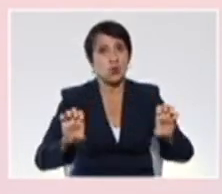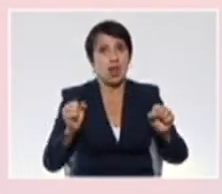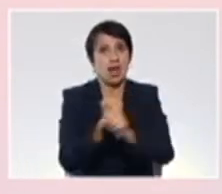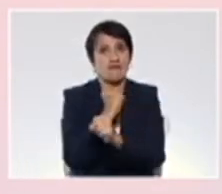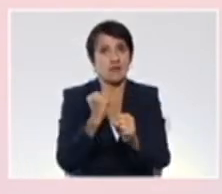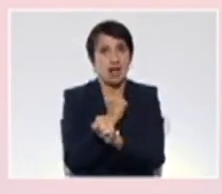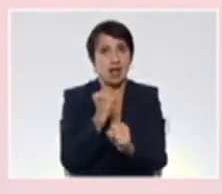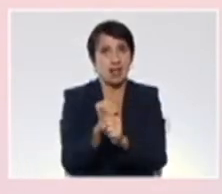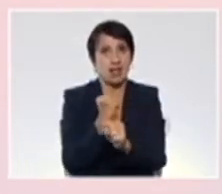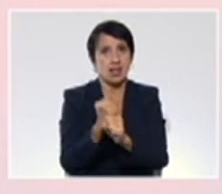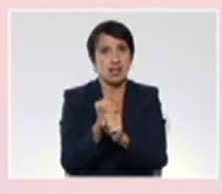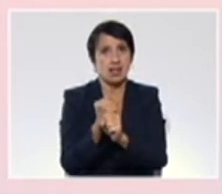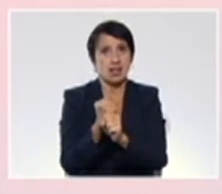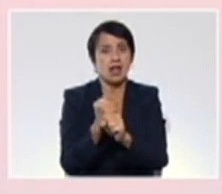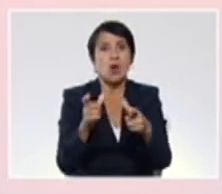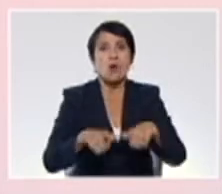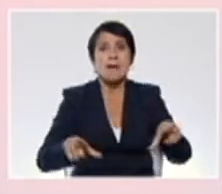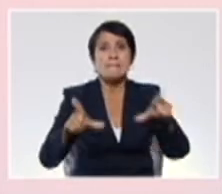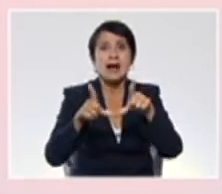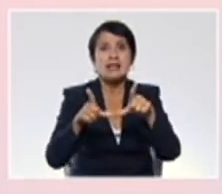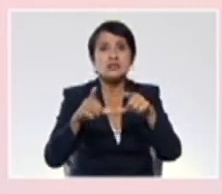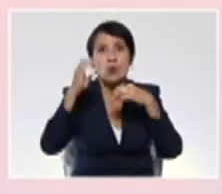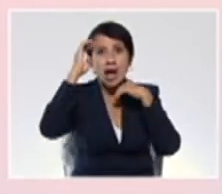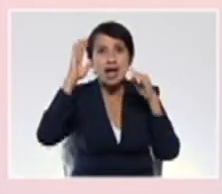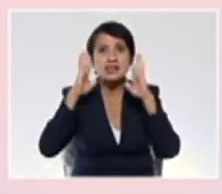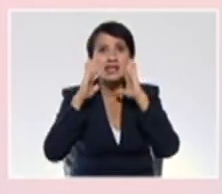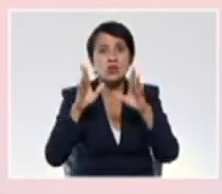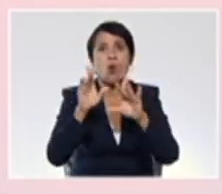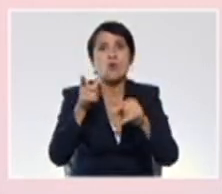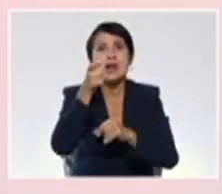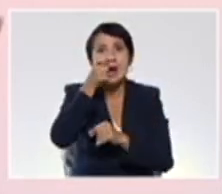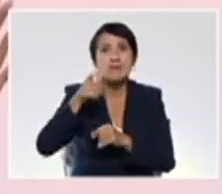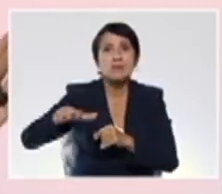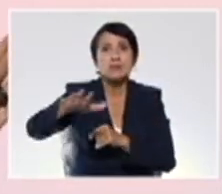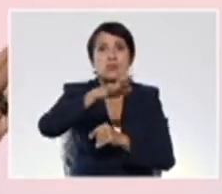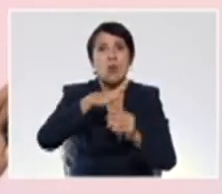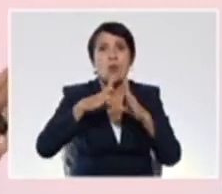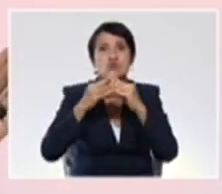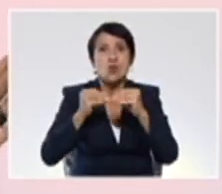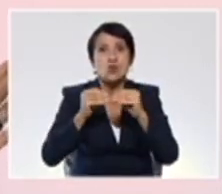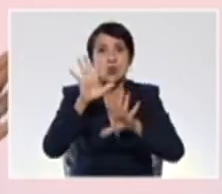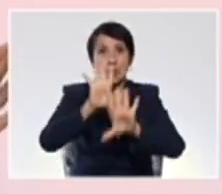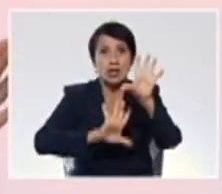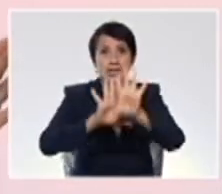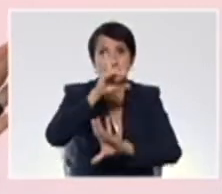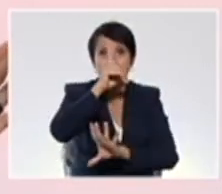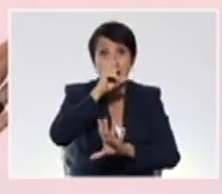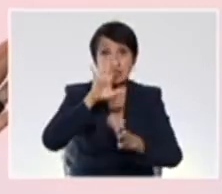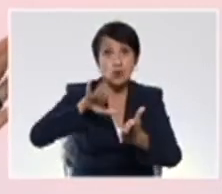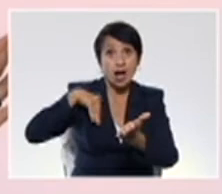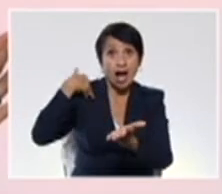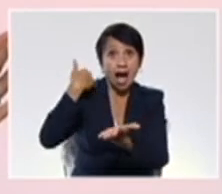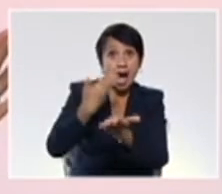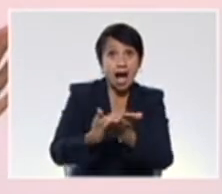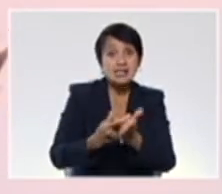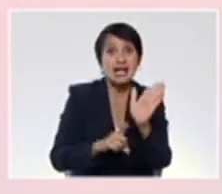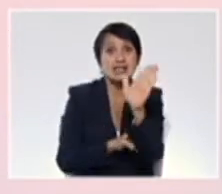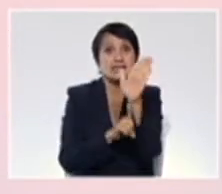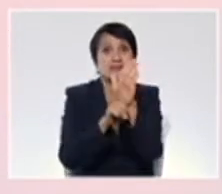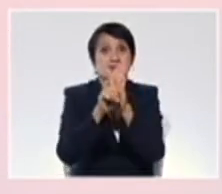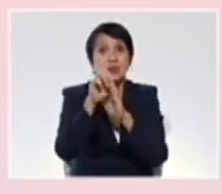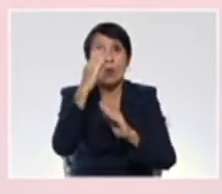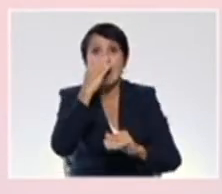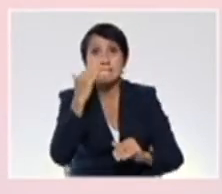laboral, recordando que son espacios que atienden a una población desde los 15 años hasta el desarrollo máximo